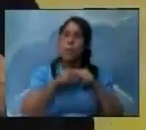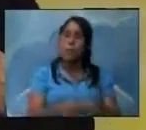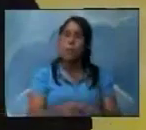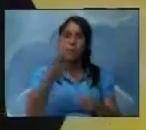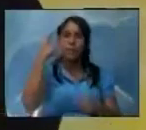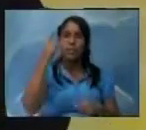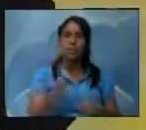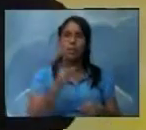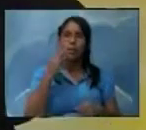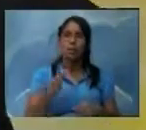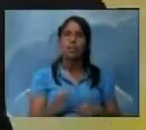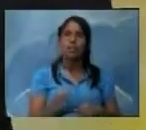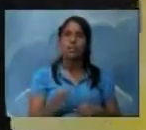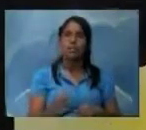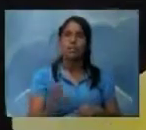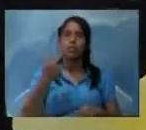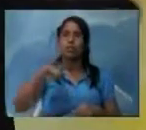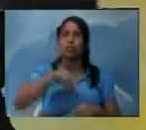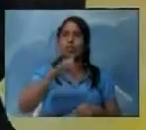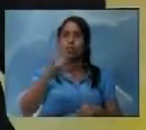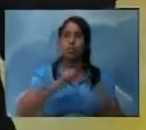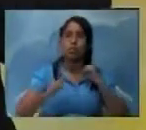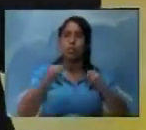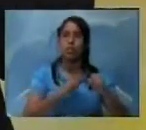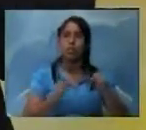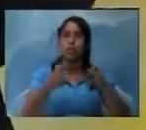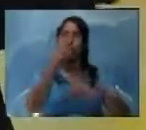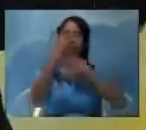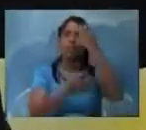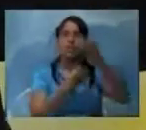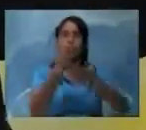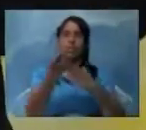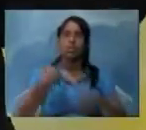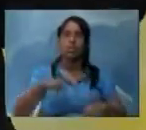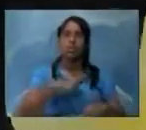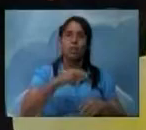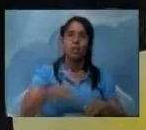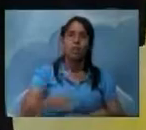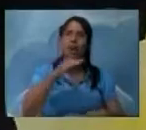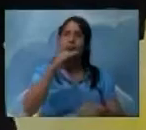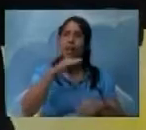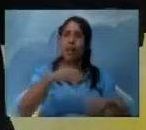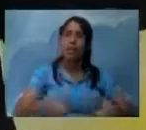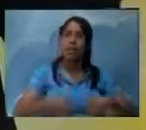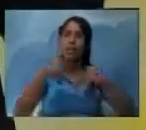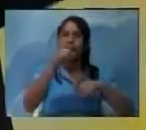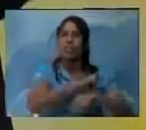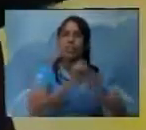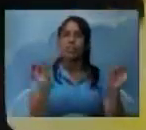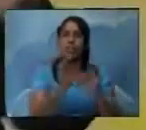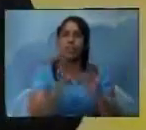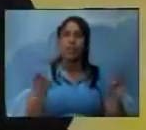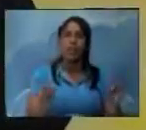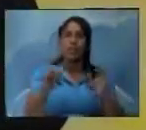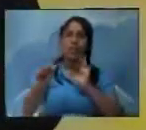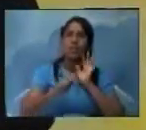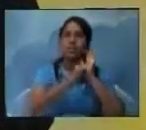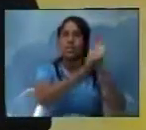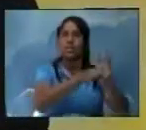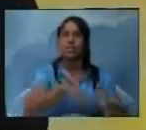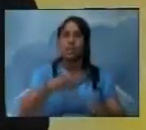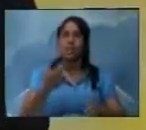permanece para siempre. A nosotros no nos mueven gritos, a nosotros no muere la ira, no nos mueve la ira de nadie. La